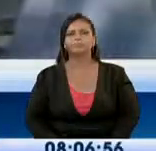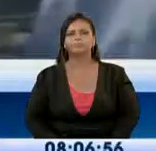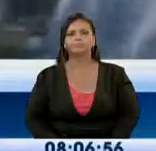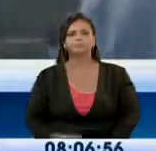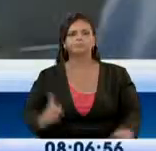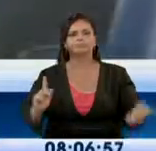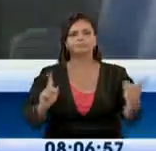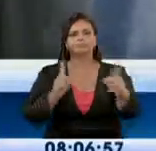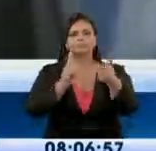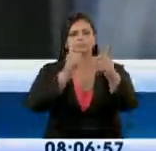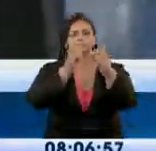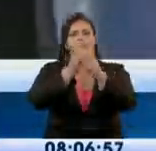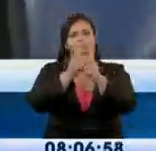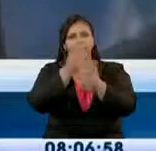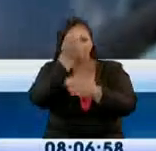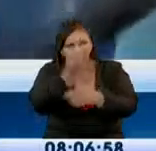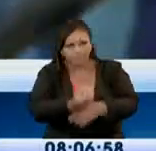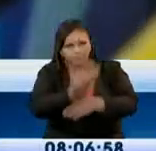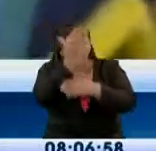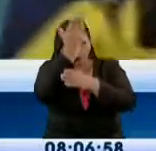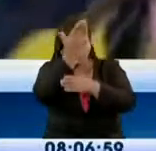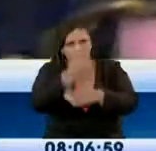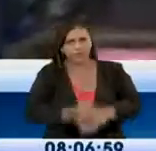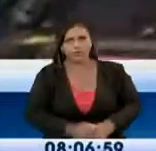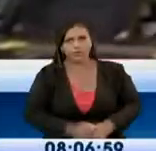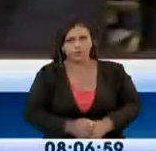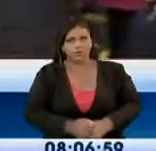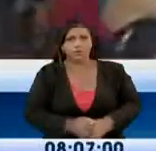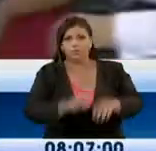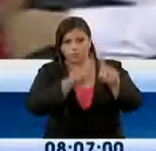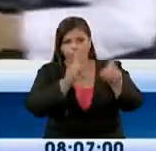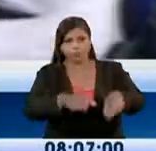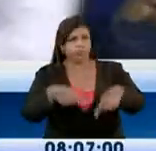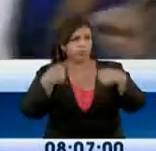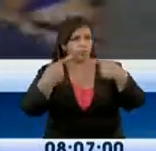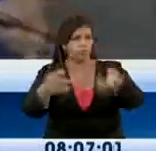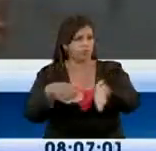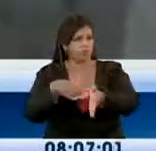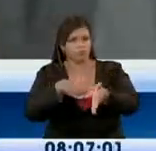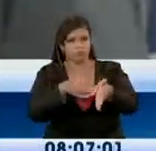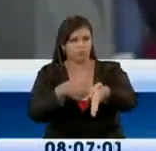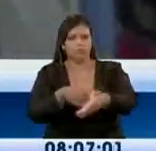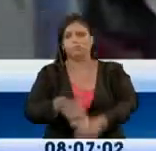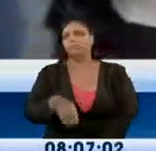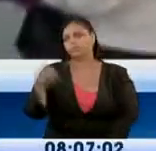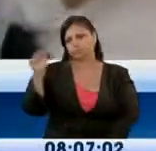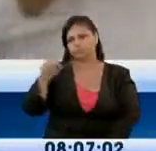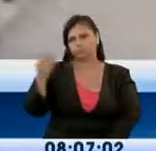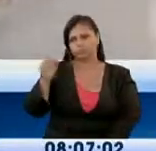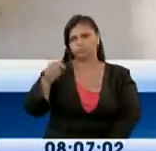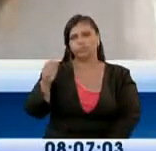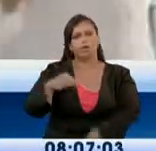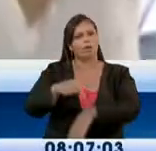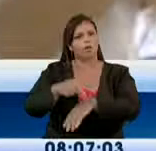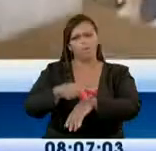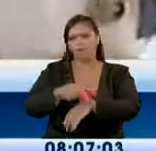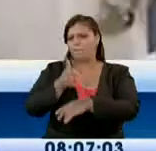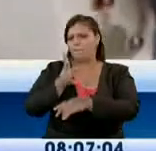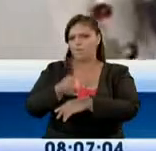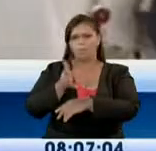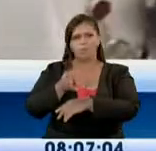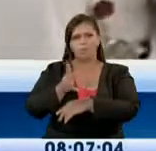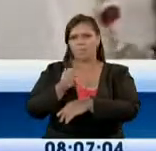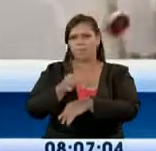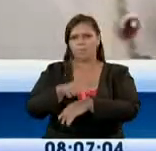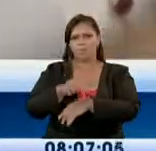días. ¿Ustedes todos los días toman la Metrovía? Sí. ¿Al mediodía ha estado aquí? A esta hora yo tomo bus. ¿Ha estado? ¿No ha visto a los estudiantes